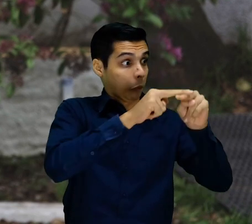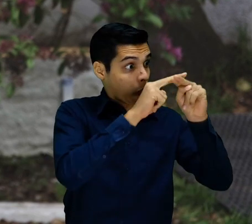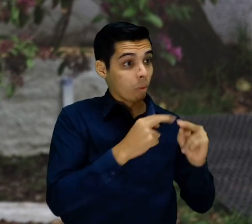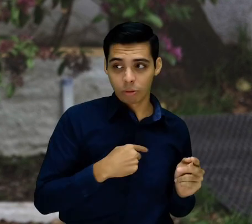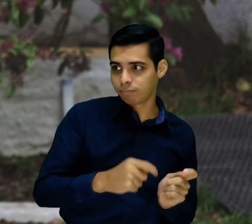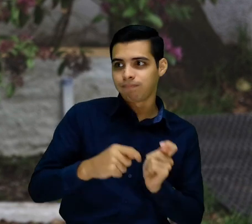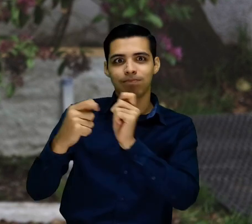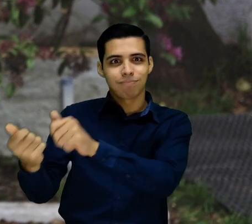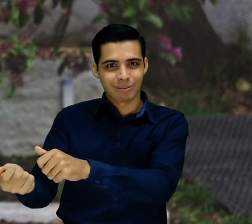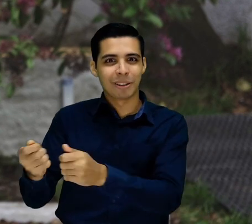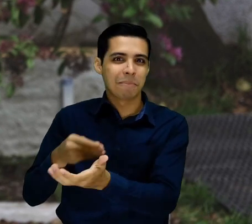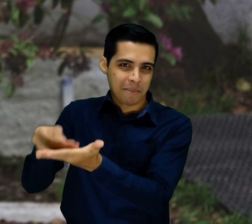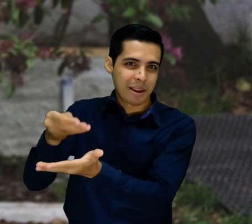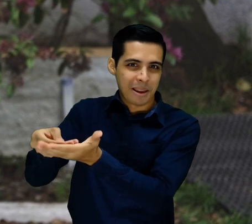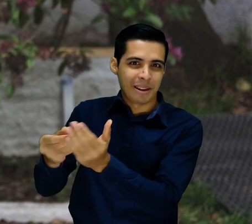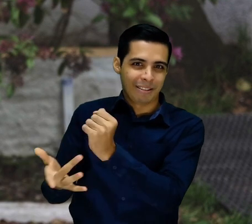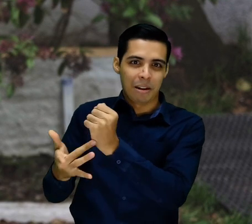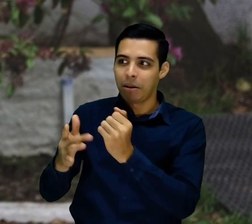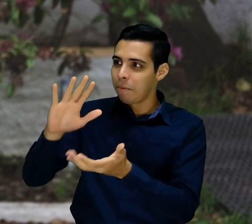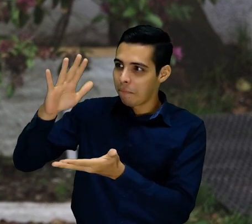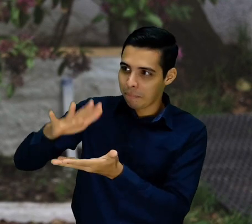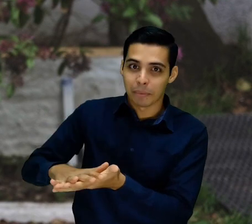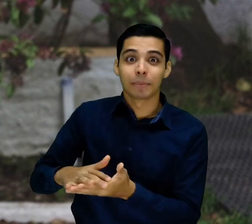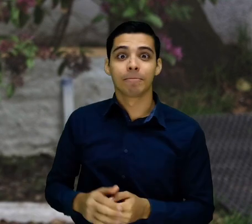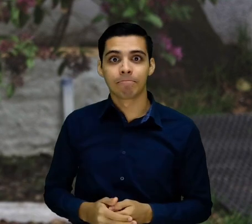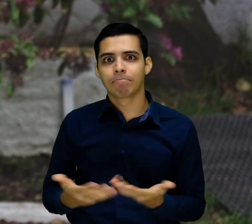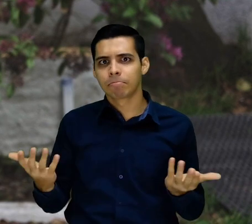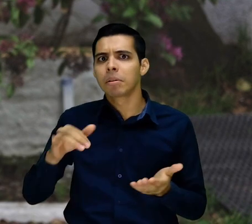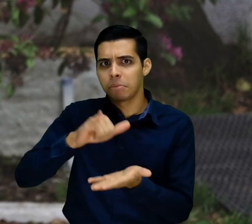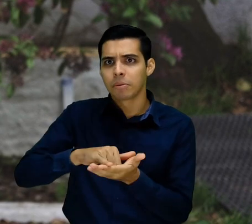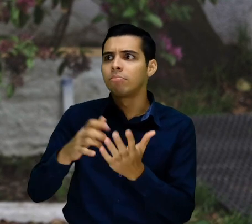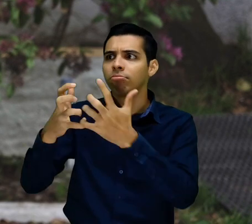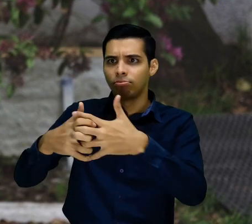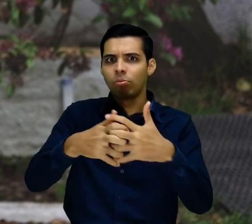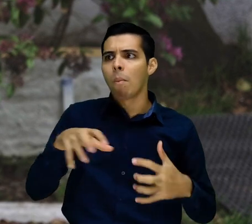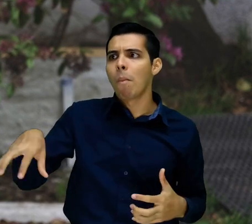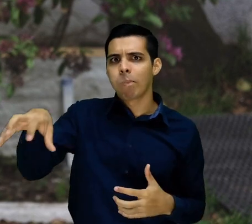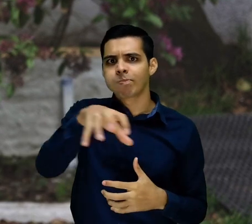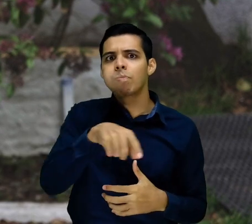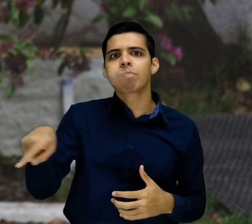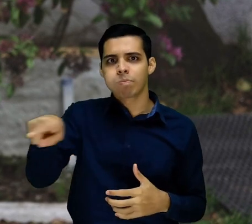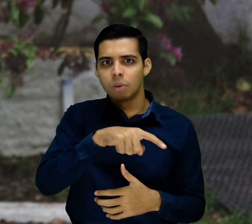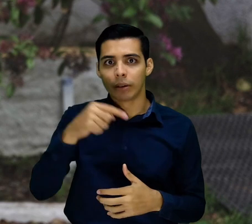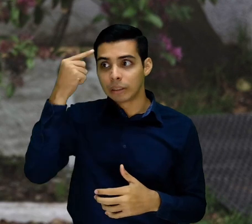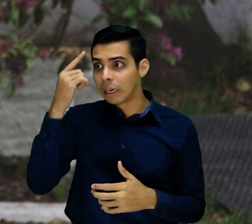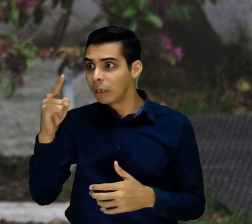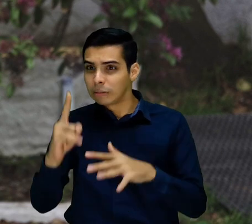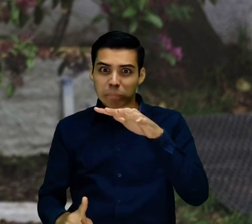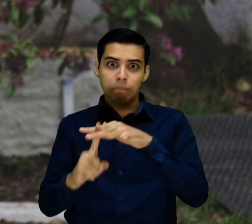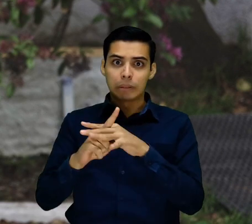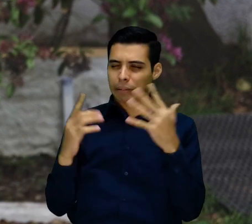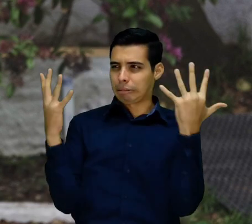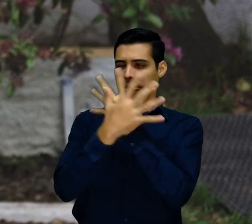empresas en tiempos de inversión de infraestructura, nuevos proyectos, entre otras cosas. Como por ejemplo, también en tiempos